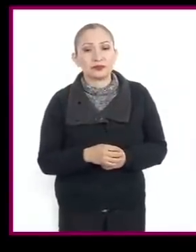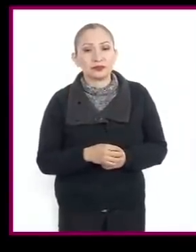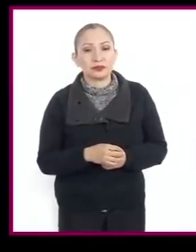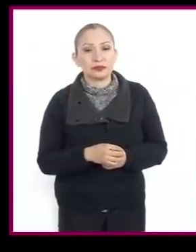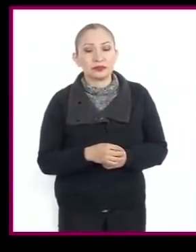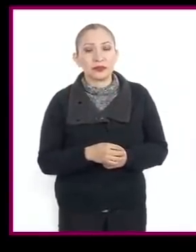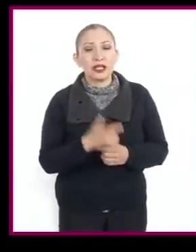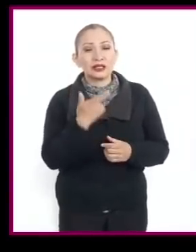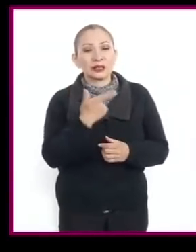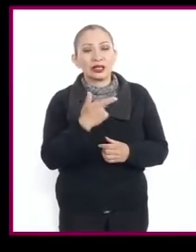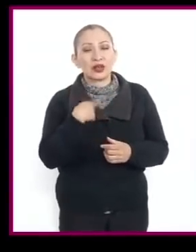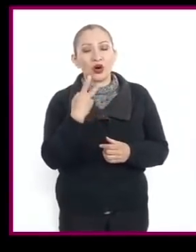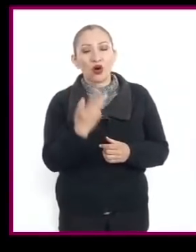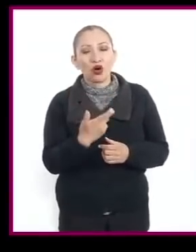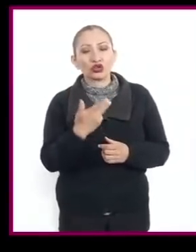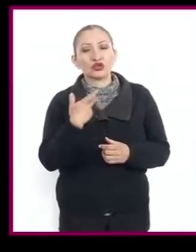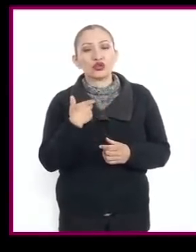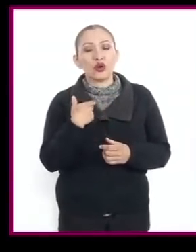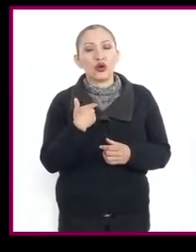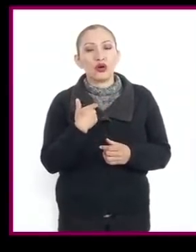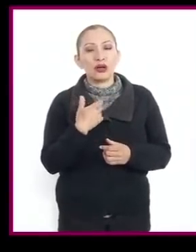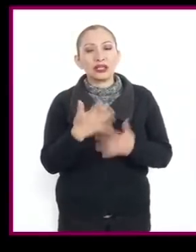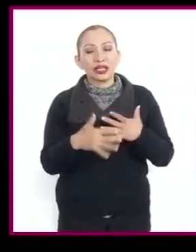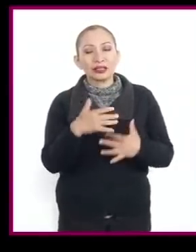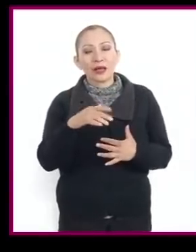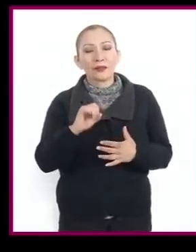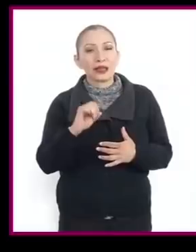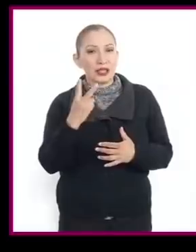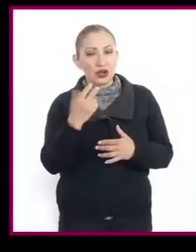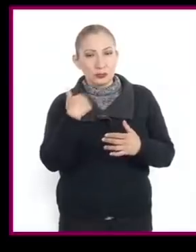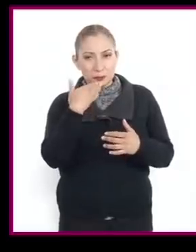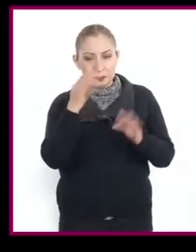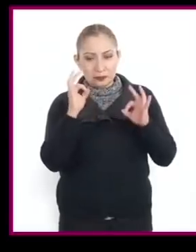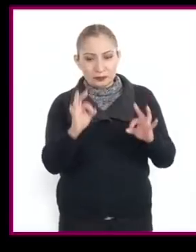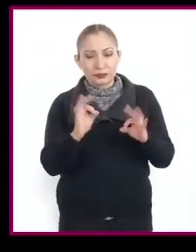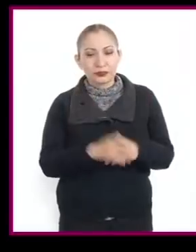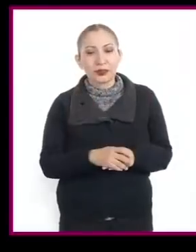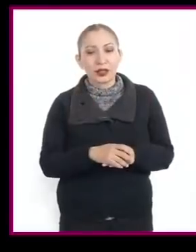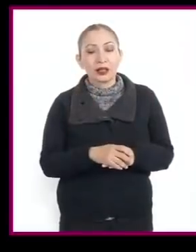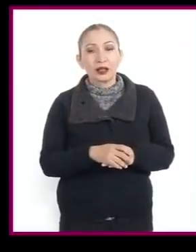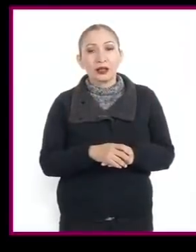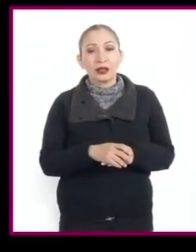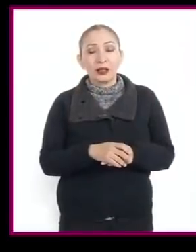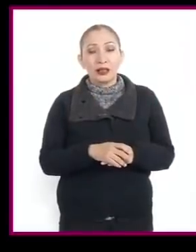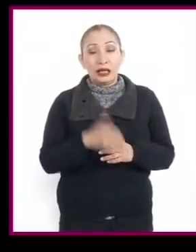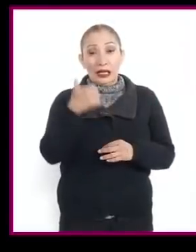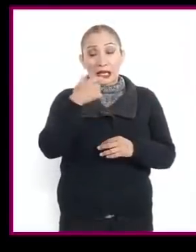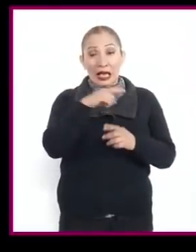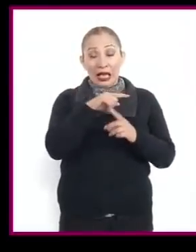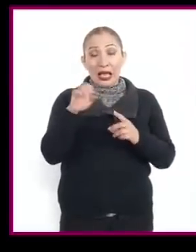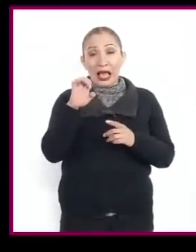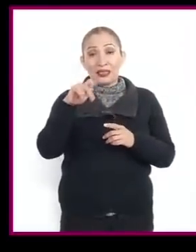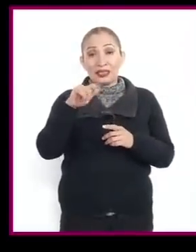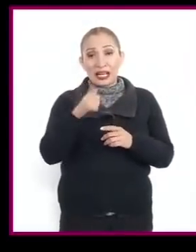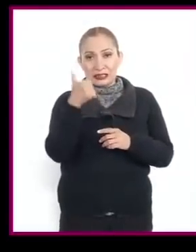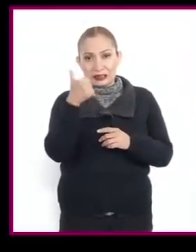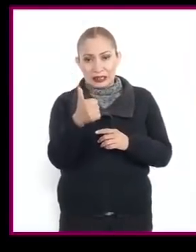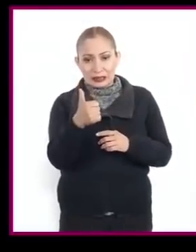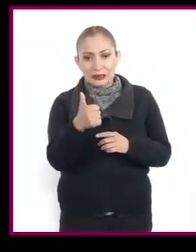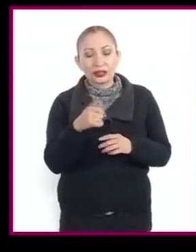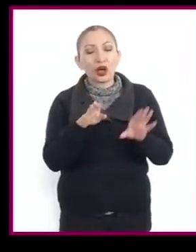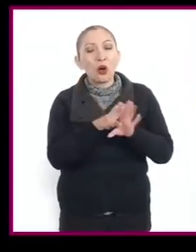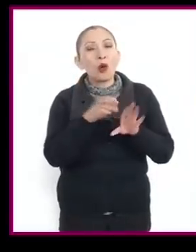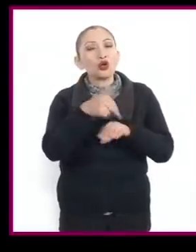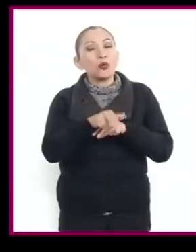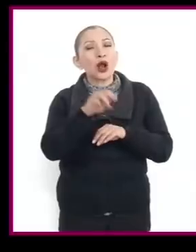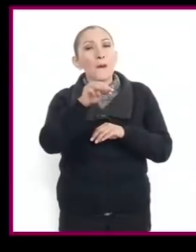4 más 3, 7, más 1, 8, más 6, 14, más 1, 15, más 7, 22. Sí, está bien, 22 sextos. Y esto lo podemos escribir como